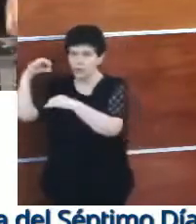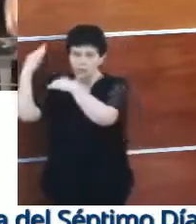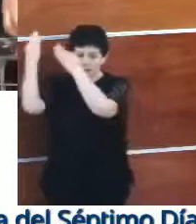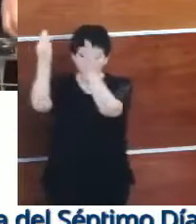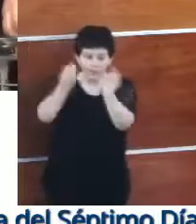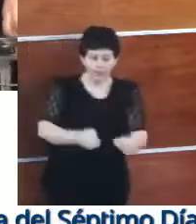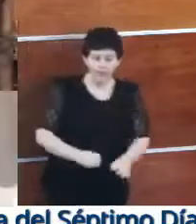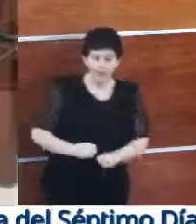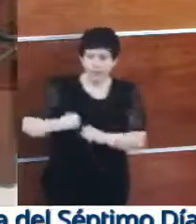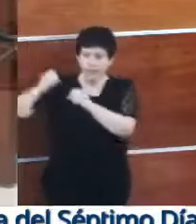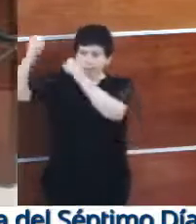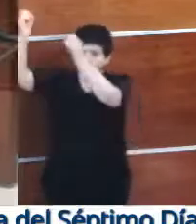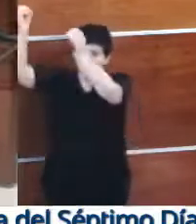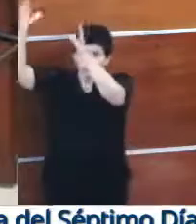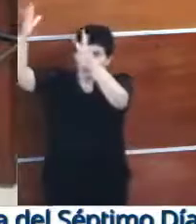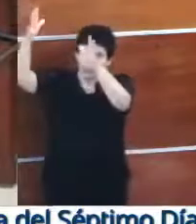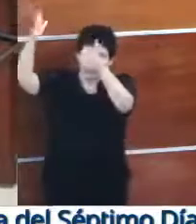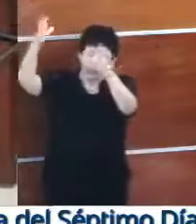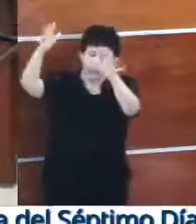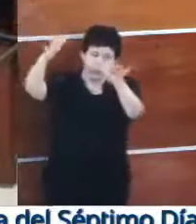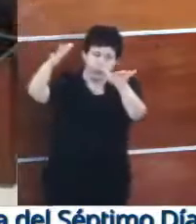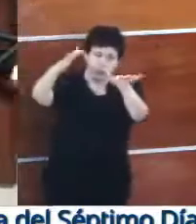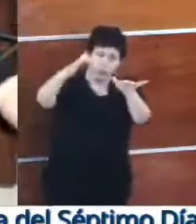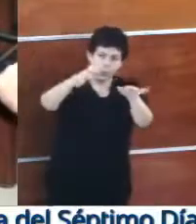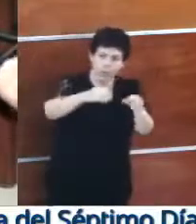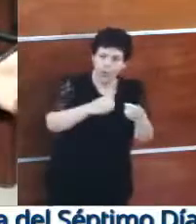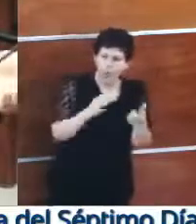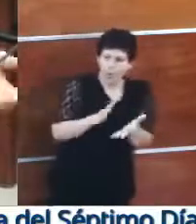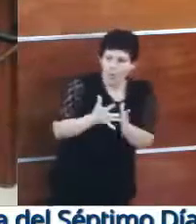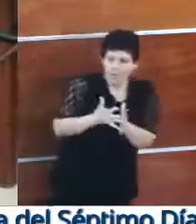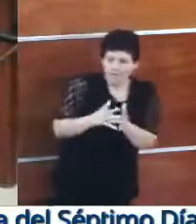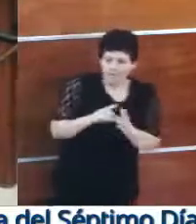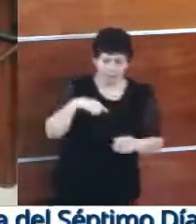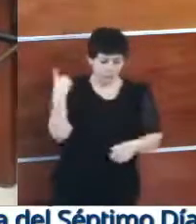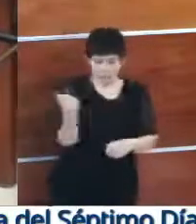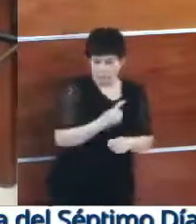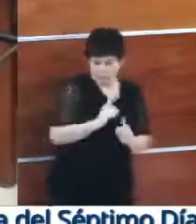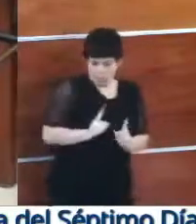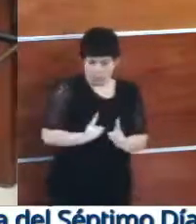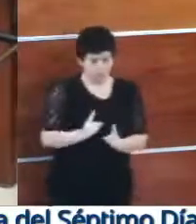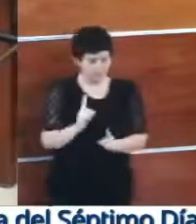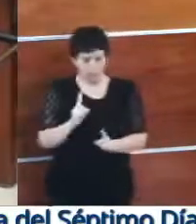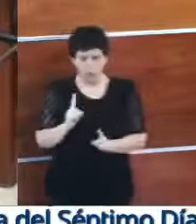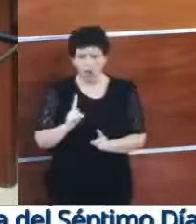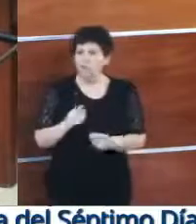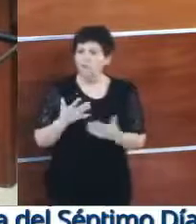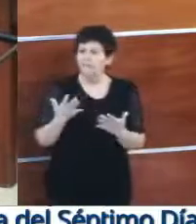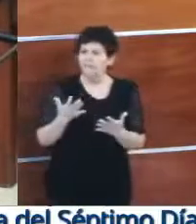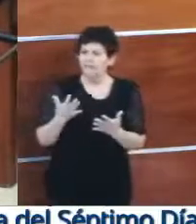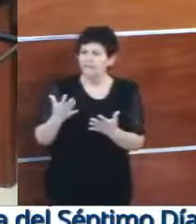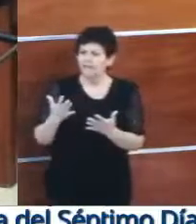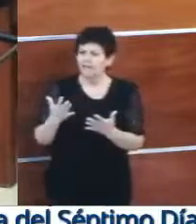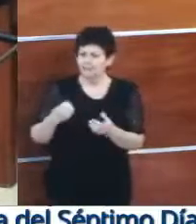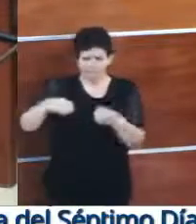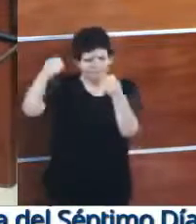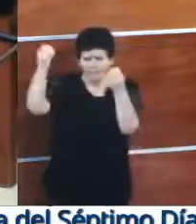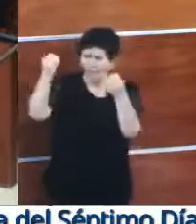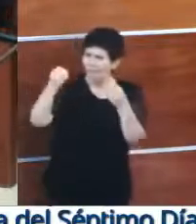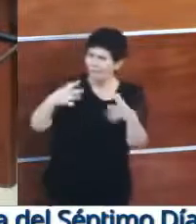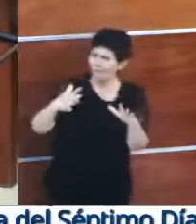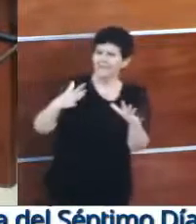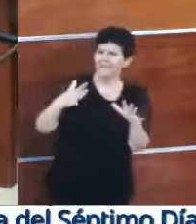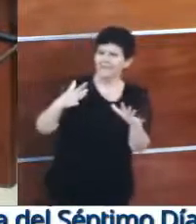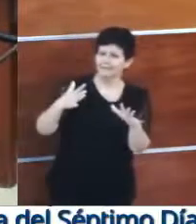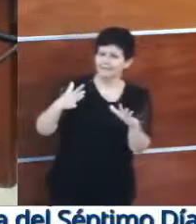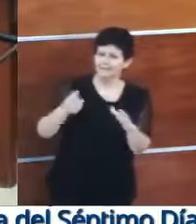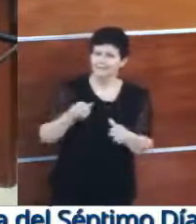aparición de nuestro Señor Jesucristo. Cuando Él aparezca, no es que aparecerá como nosotros, sino que va a ser una epifanía, como aquella teofanía